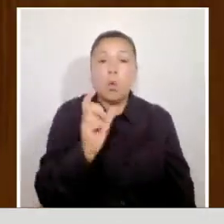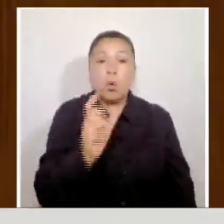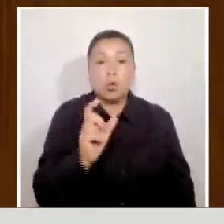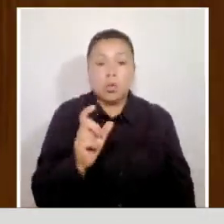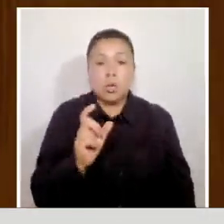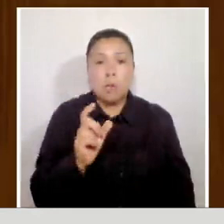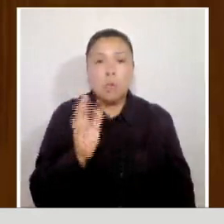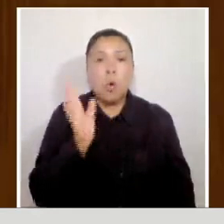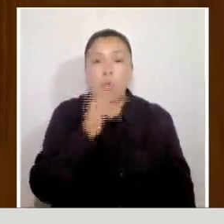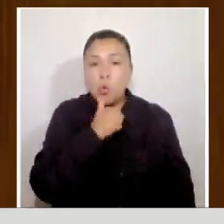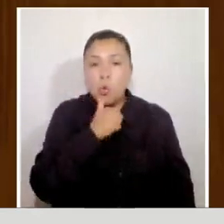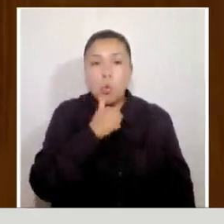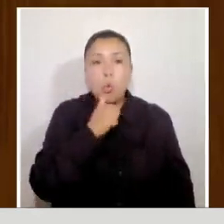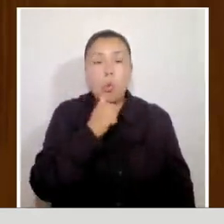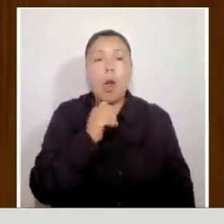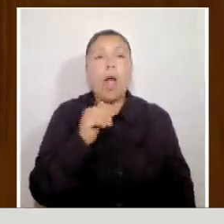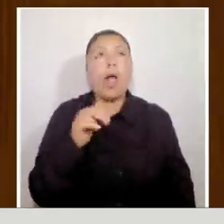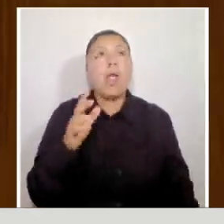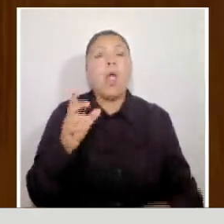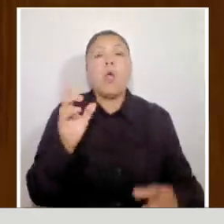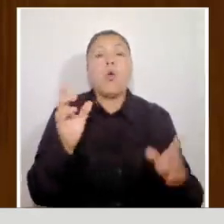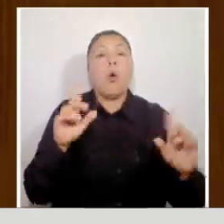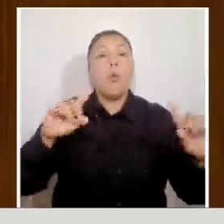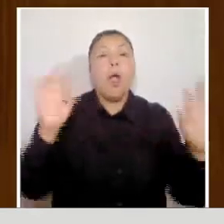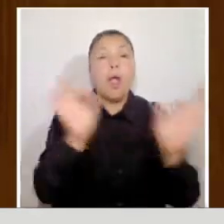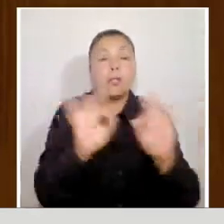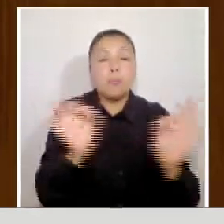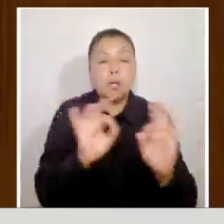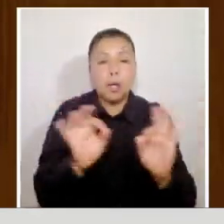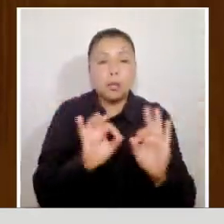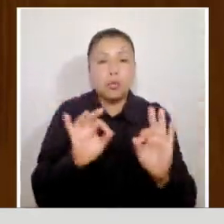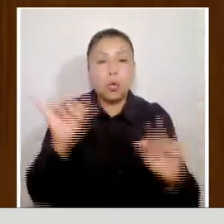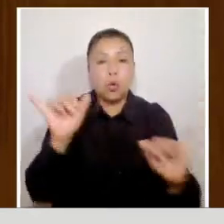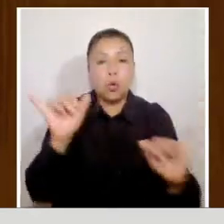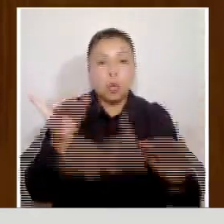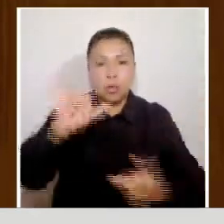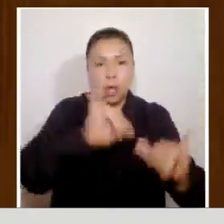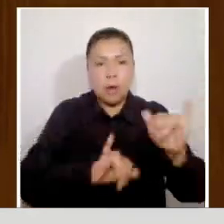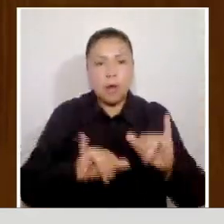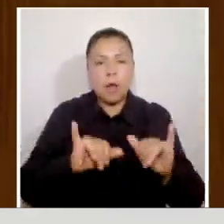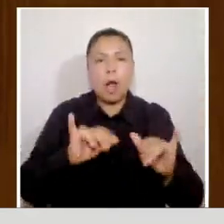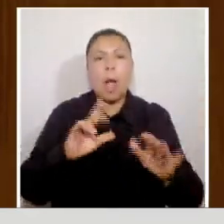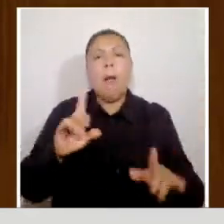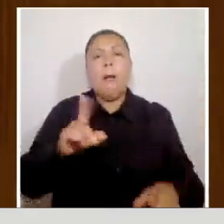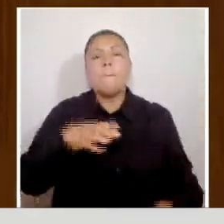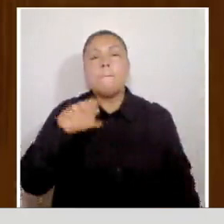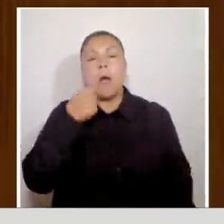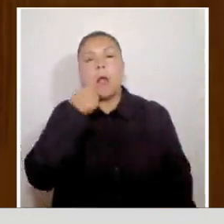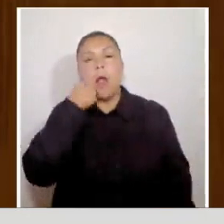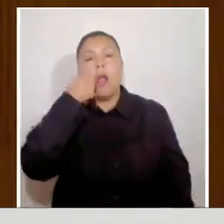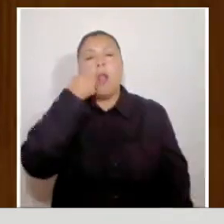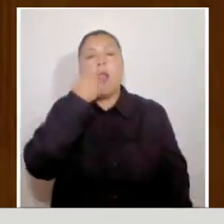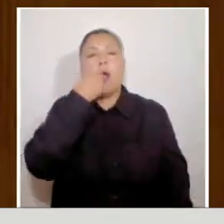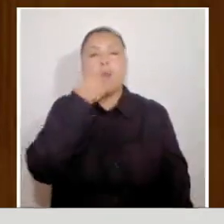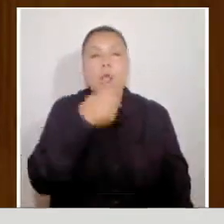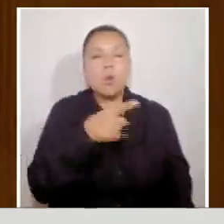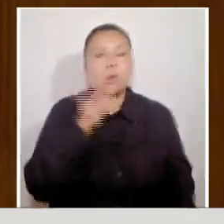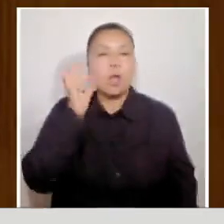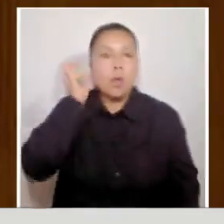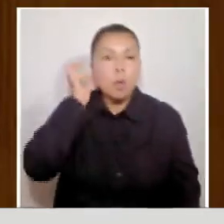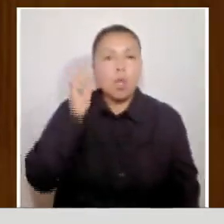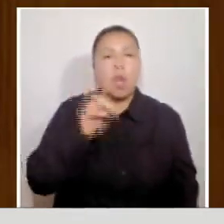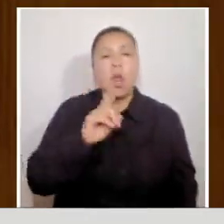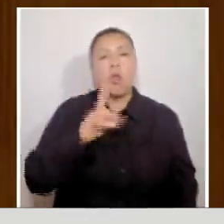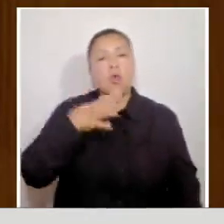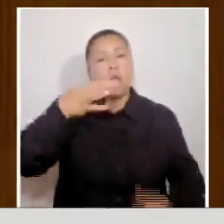científica que está siendo utilizado para deslegitimar las denuncias de las mujeres por violencia en